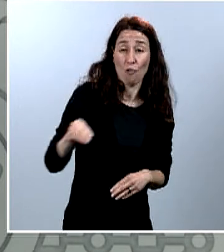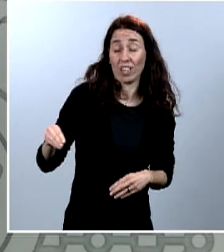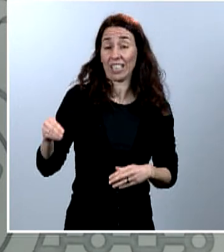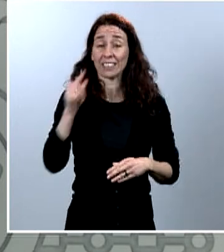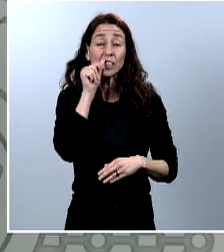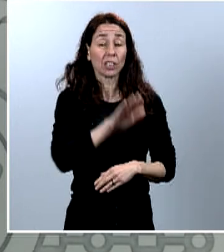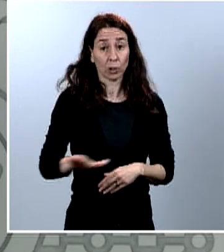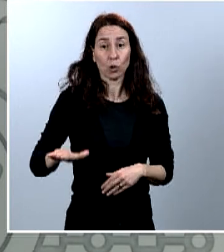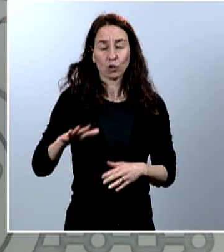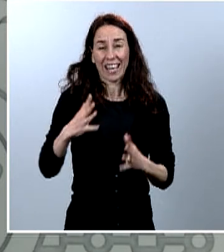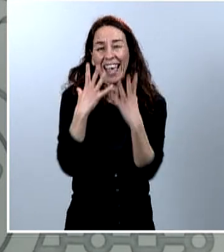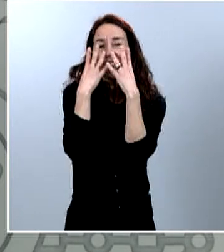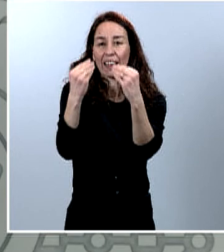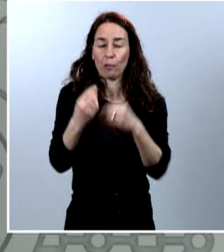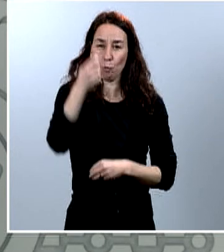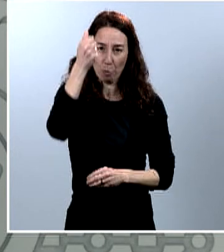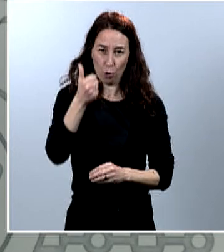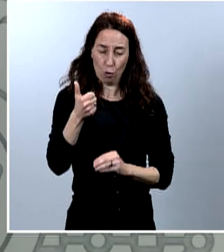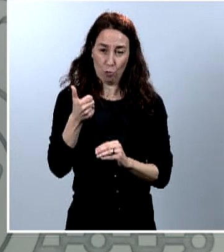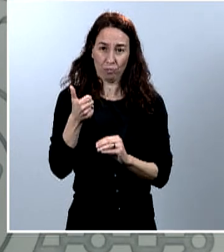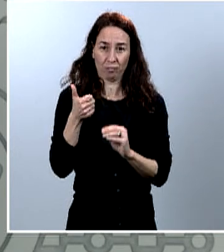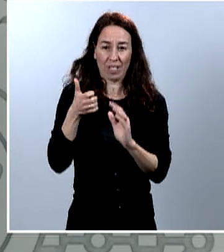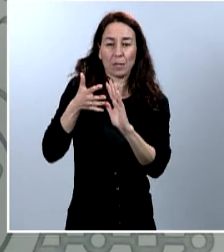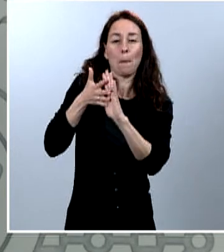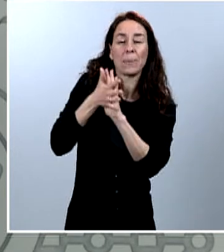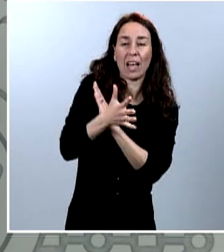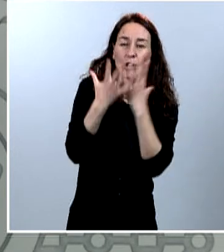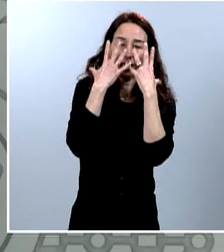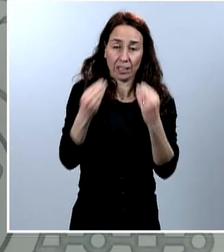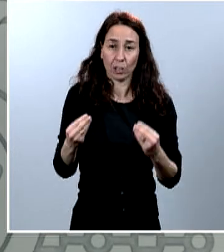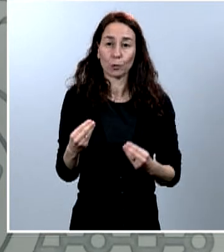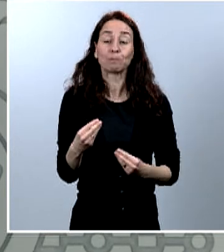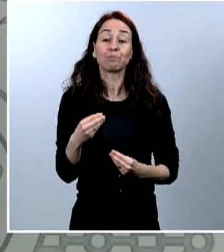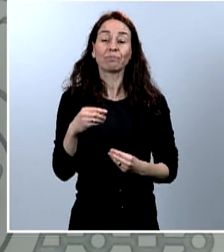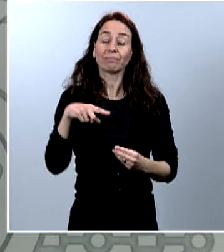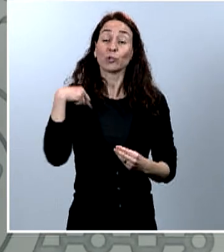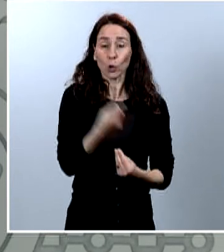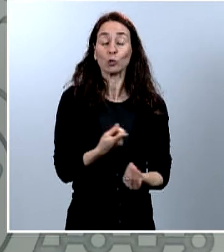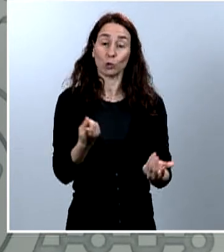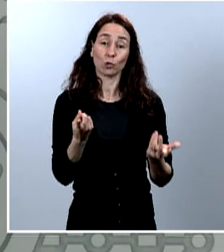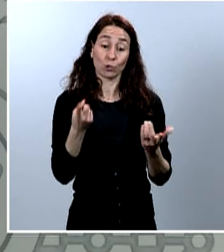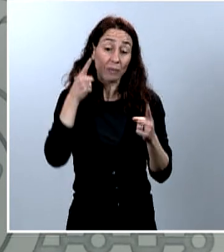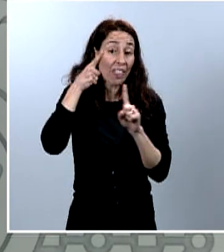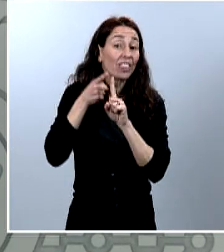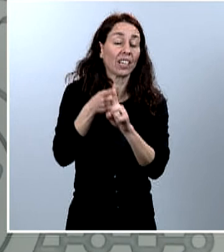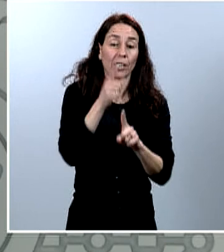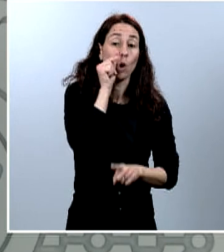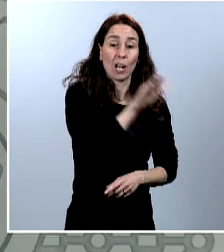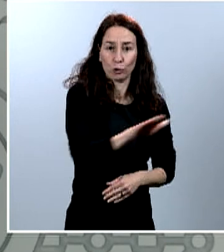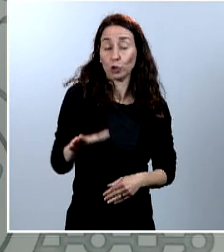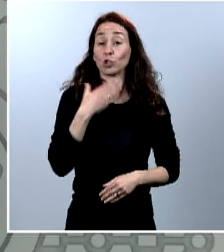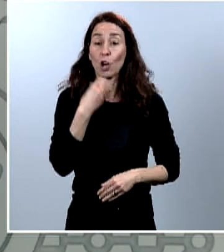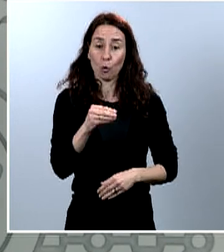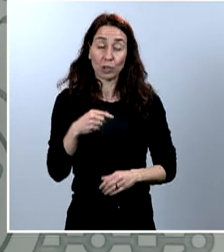esto. Obviamente iba dirigida a ellos, hemos tratado de dar el tono que había que darle. Espero haberlo conseguido y no